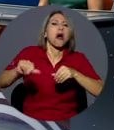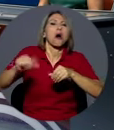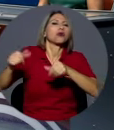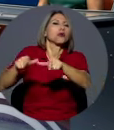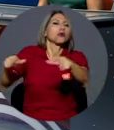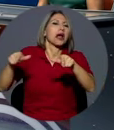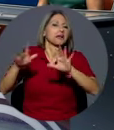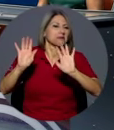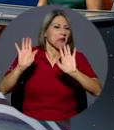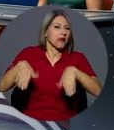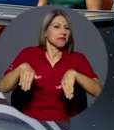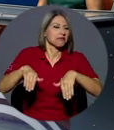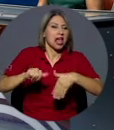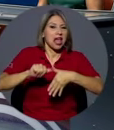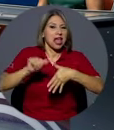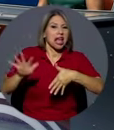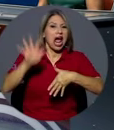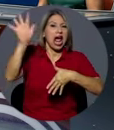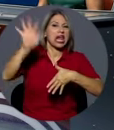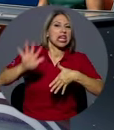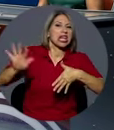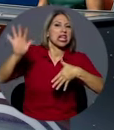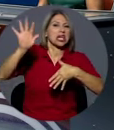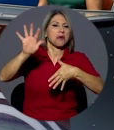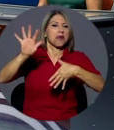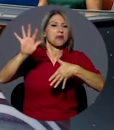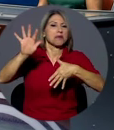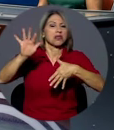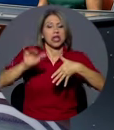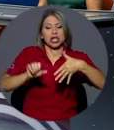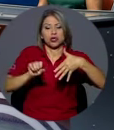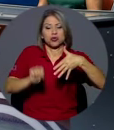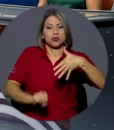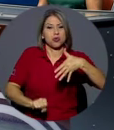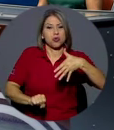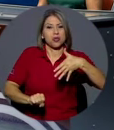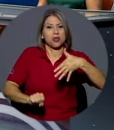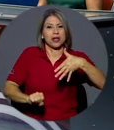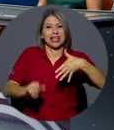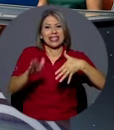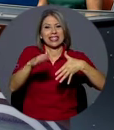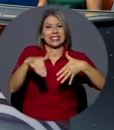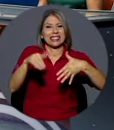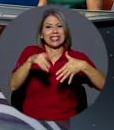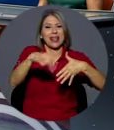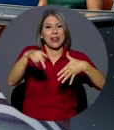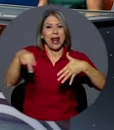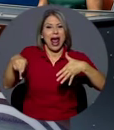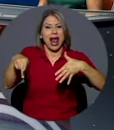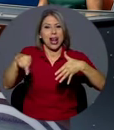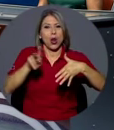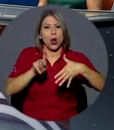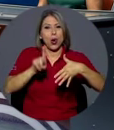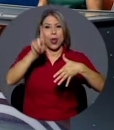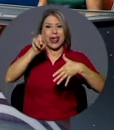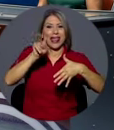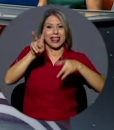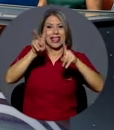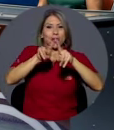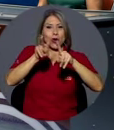sea, que, hablamos del Caribe, hablamos de la zona sur, hablamos del Pacífico Central, hablamos de la península de